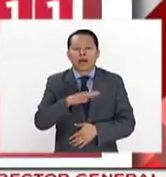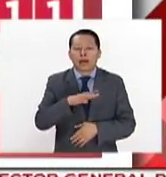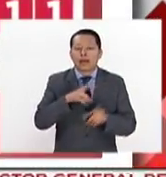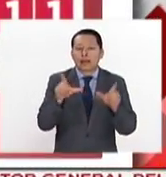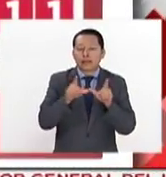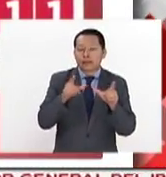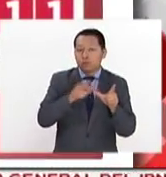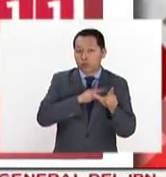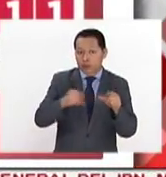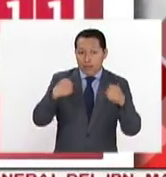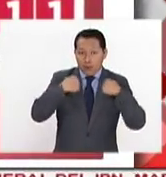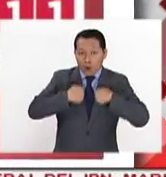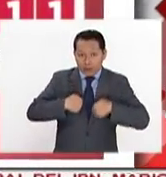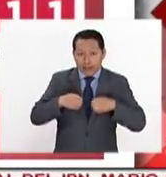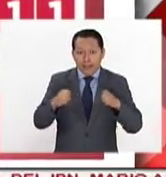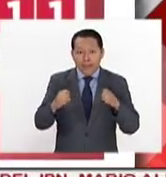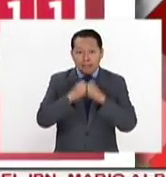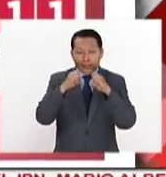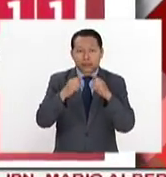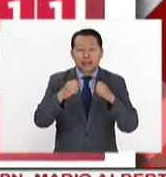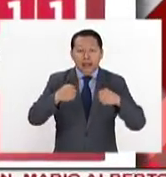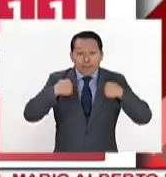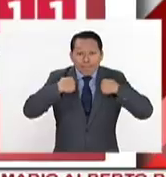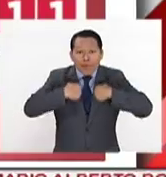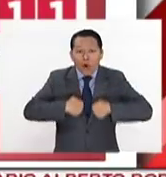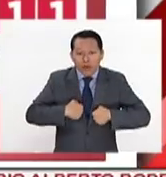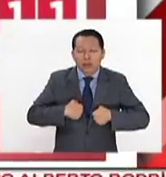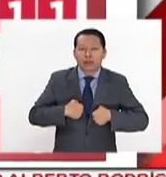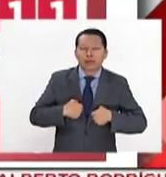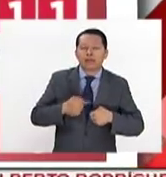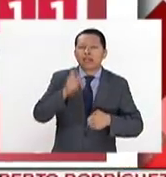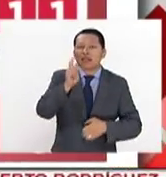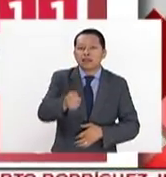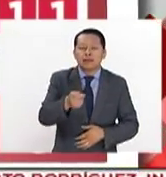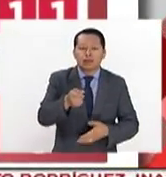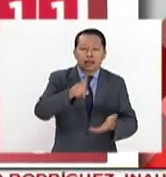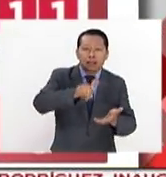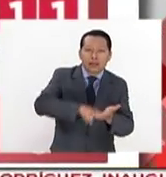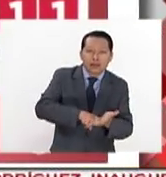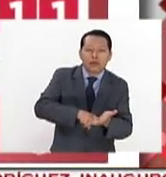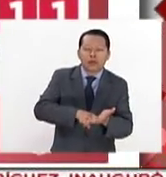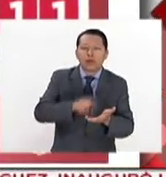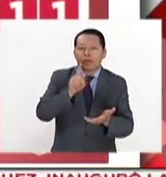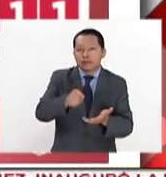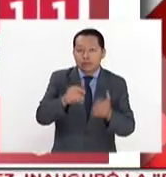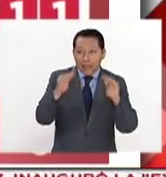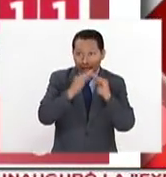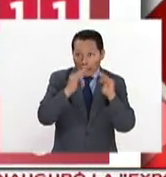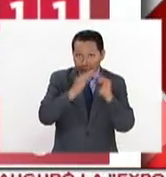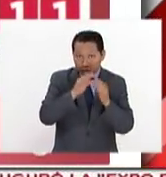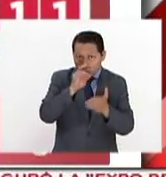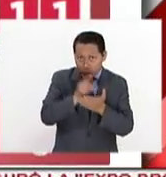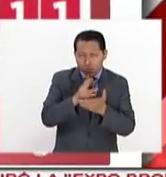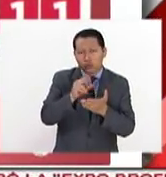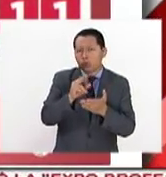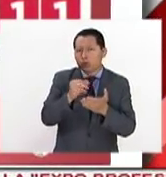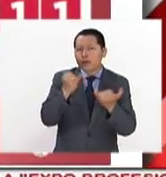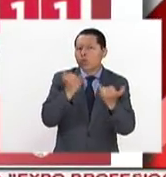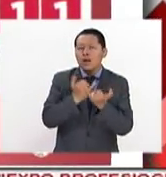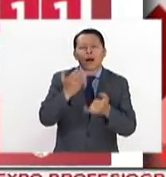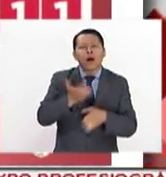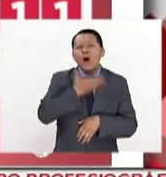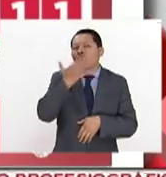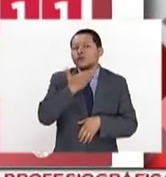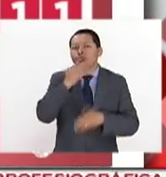una mochila de emergencia y que esta mochila de emergencia no solamente se tenga en el hogar, sino se tenga en los lugares más habituales